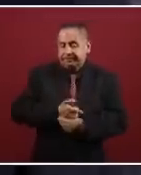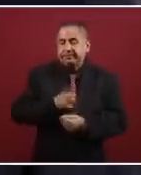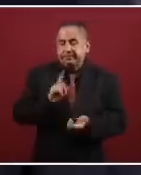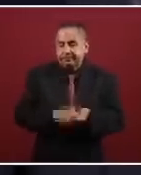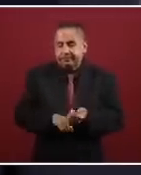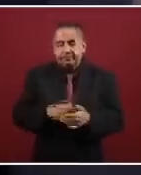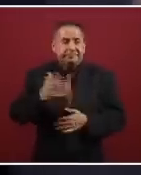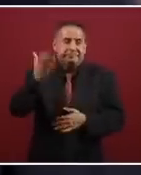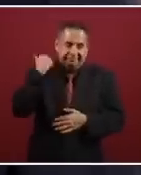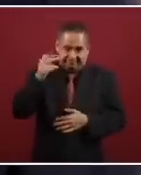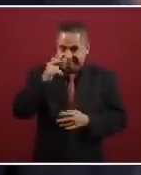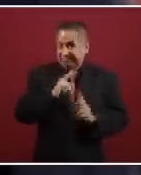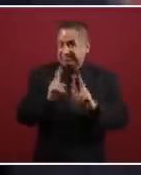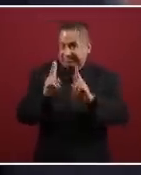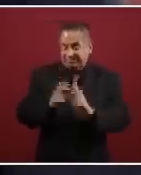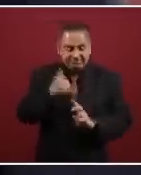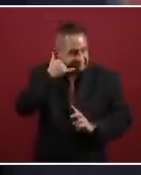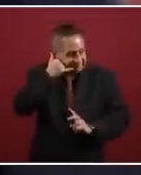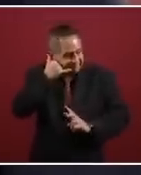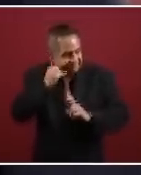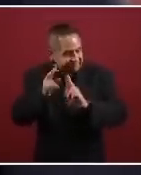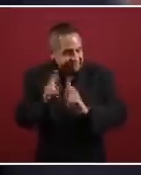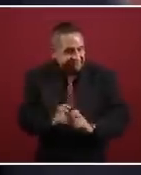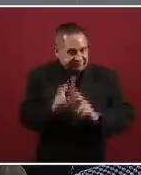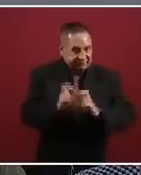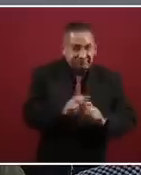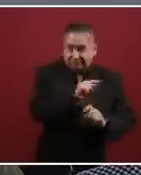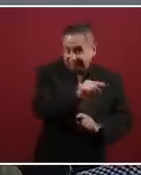porque antes grababan,